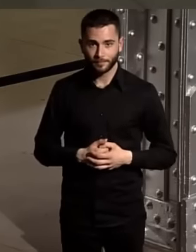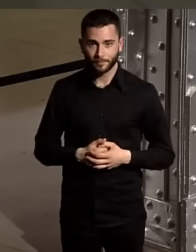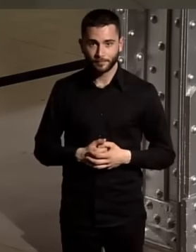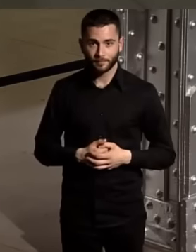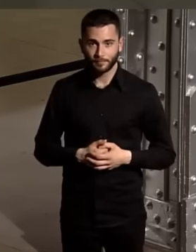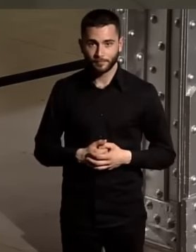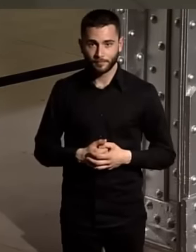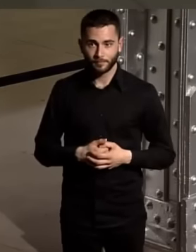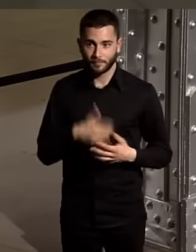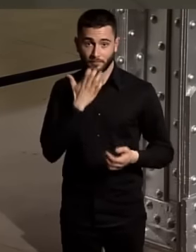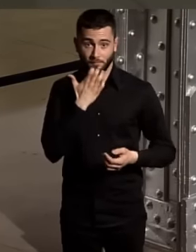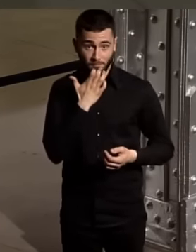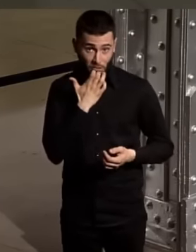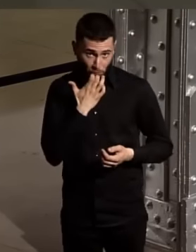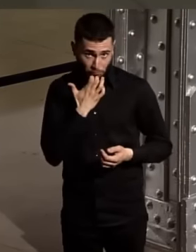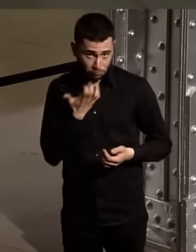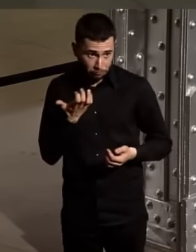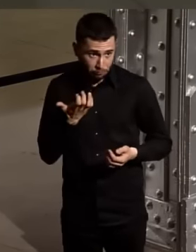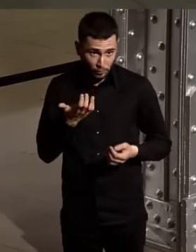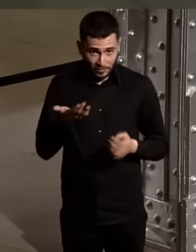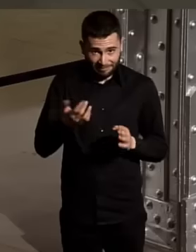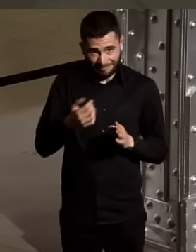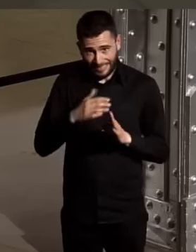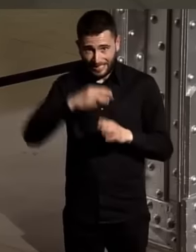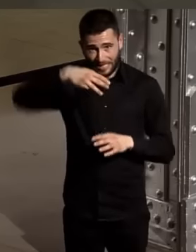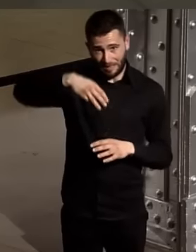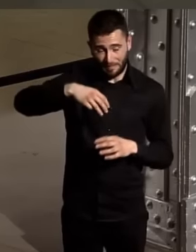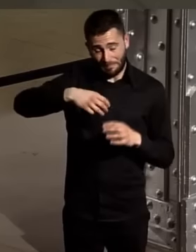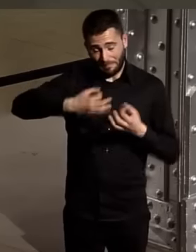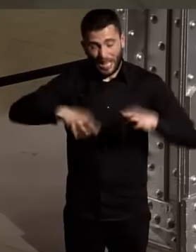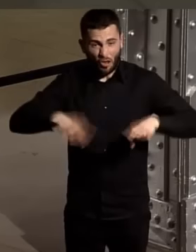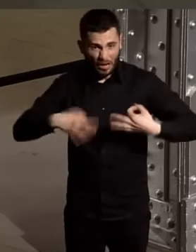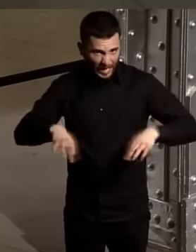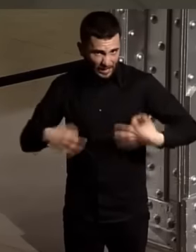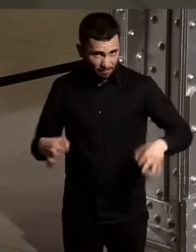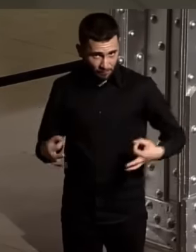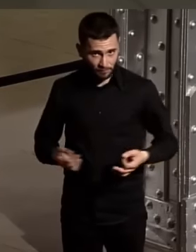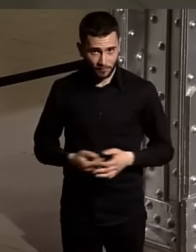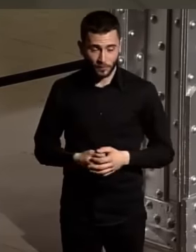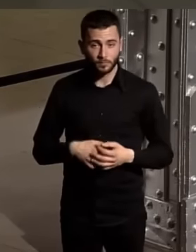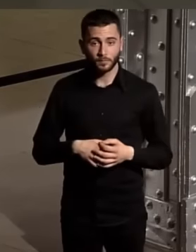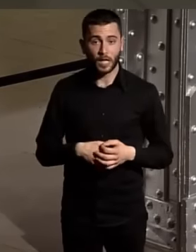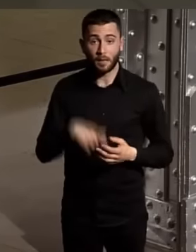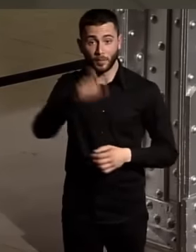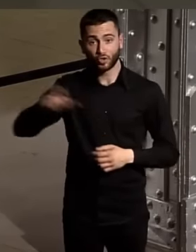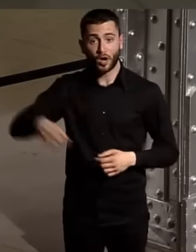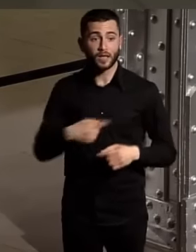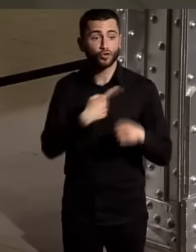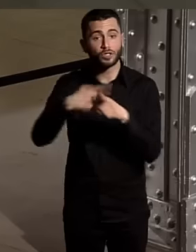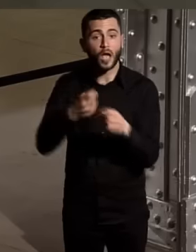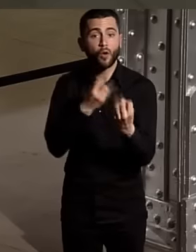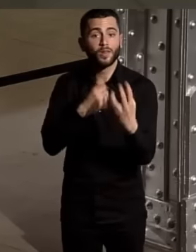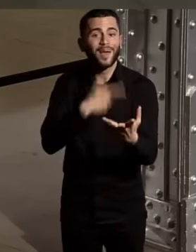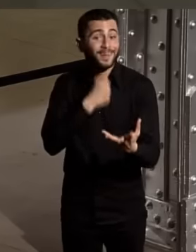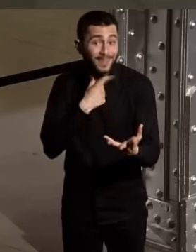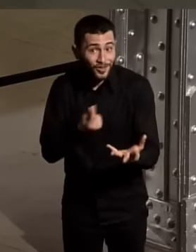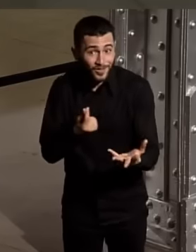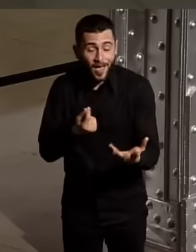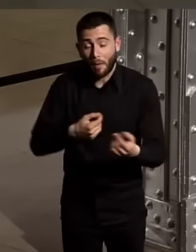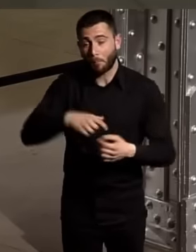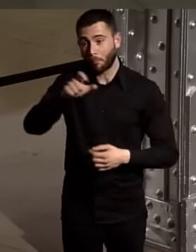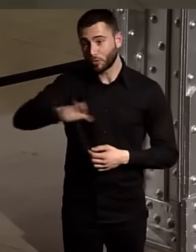no pues estás en el nivel más mediocre entonces hay gente que cuenta las cosas con gracia y y